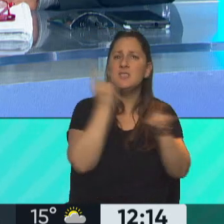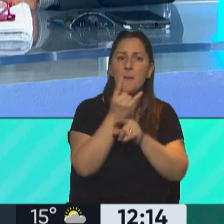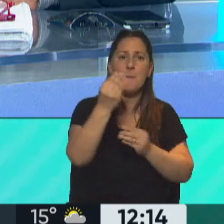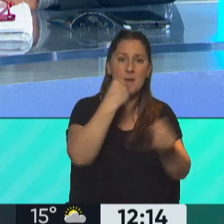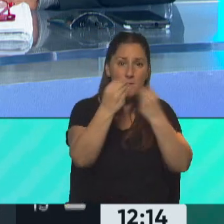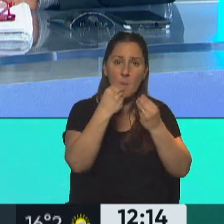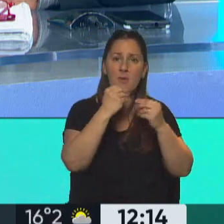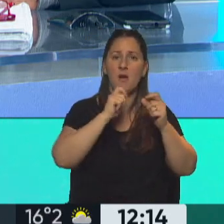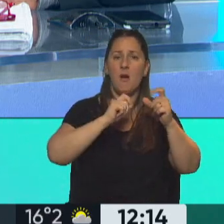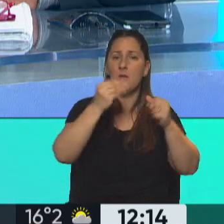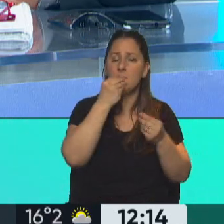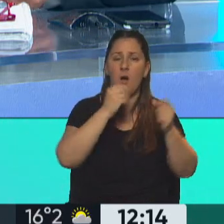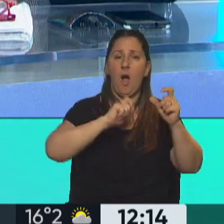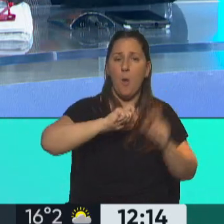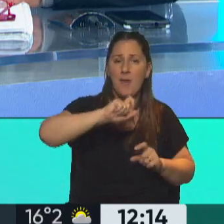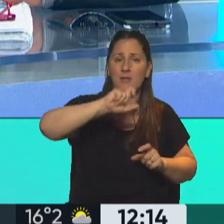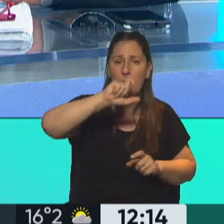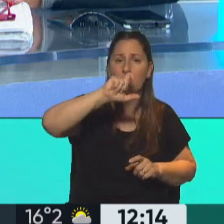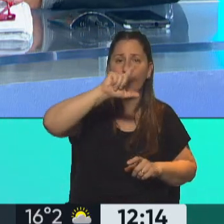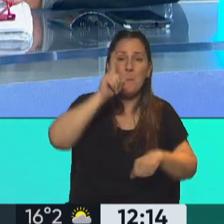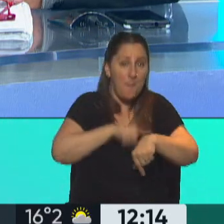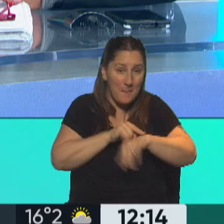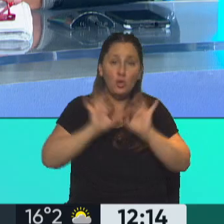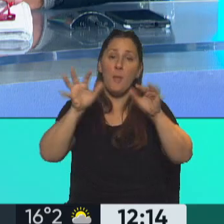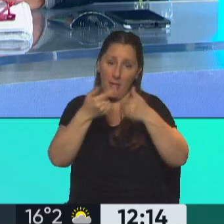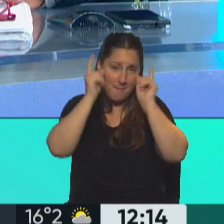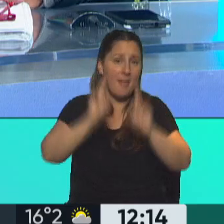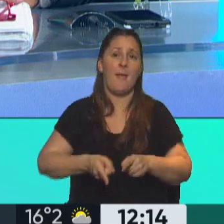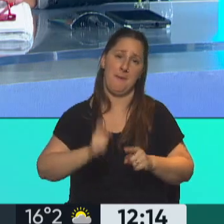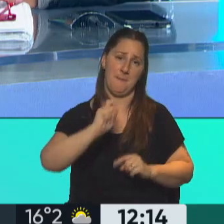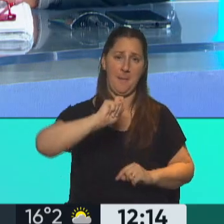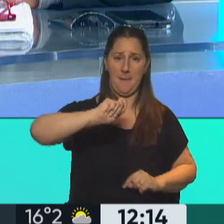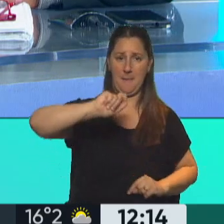ningún momento, ni siquiera con la pandemia, y esto es lo que vamos a ver después cuando Julia Estrada lo exponga.